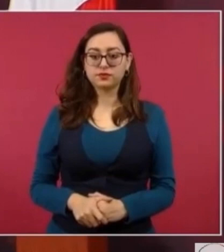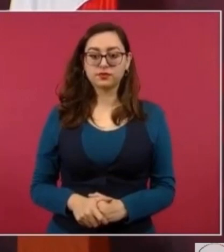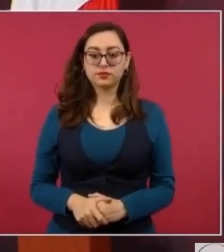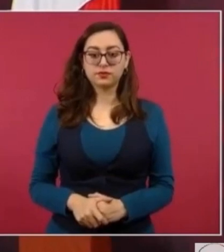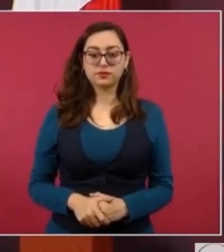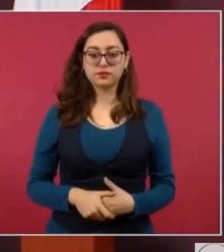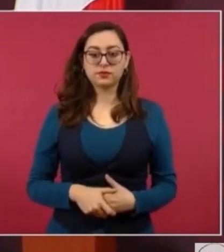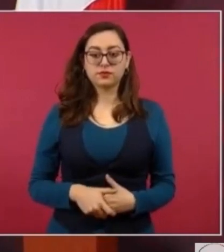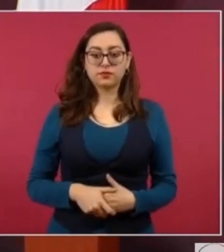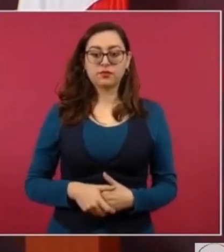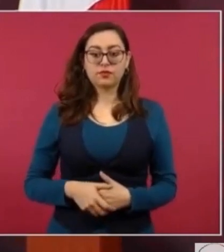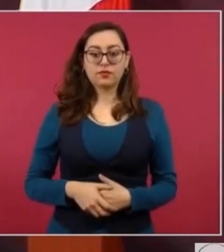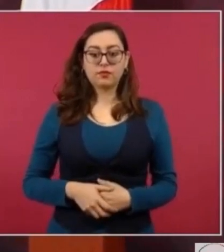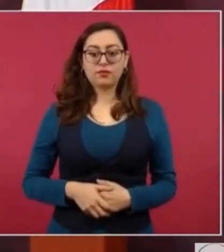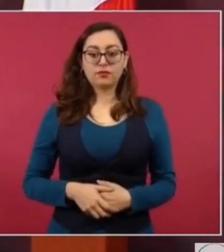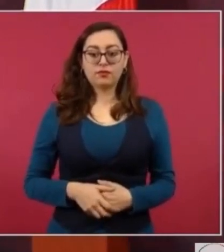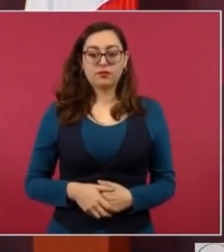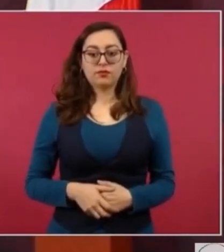Y